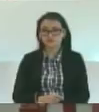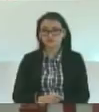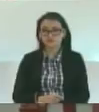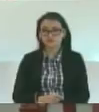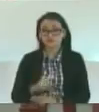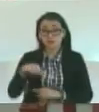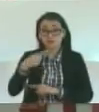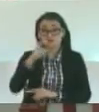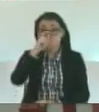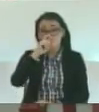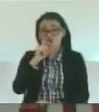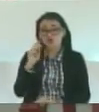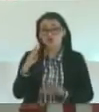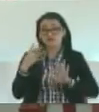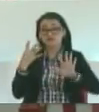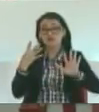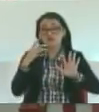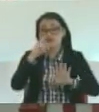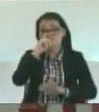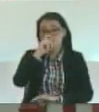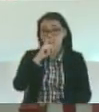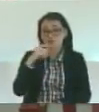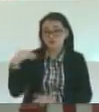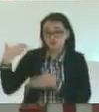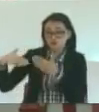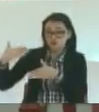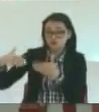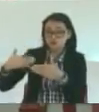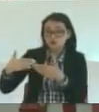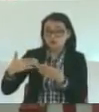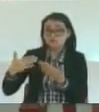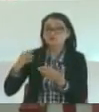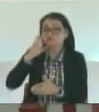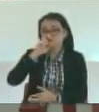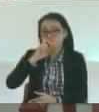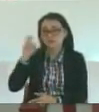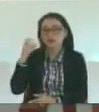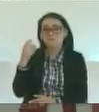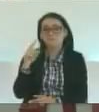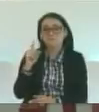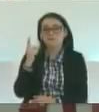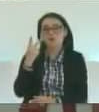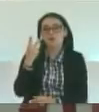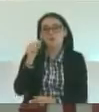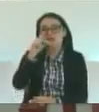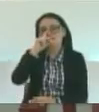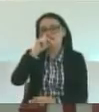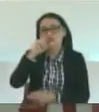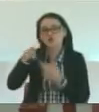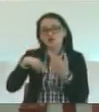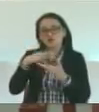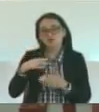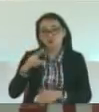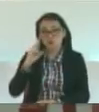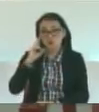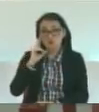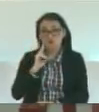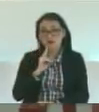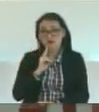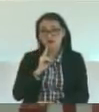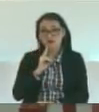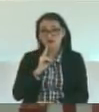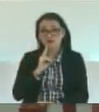Próximo año 19. Estaremos conmemorando los primeros 20 años de la Revolución Bolivariana,